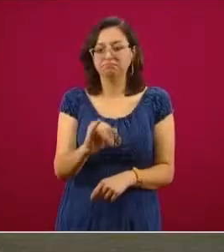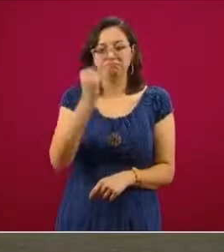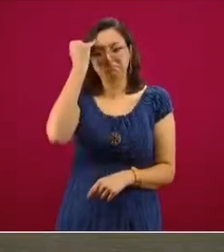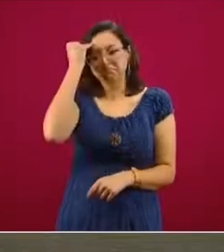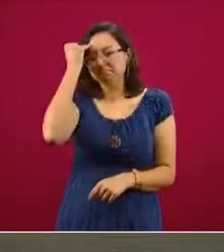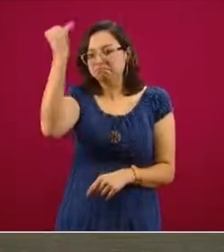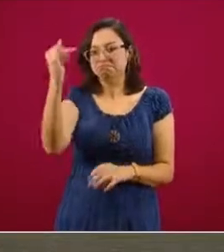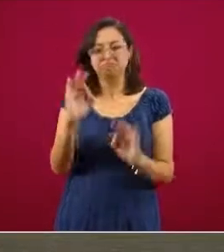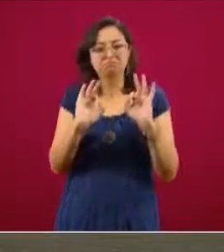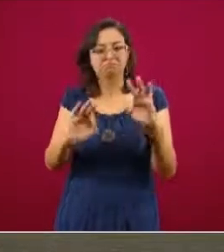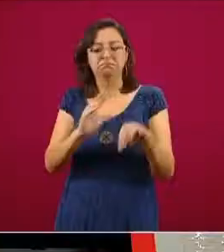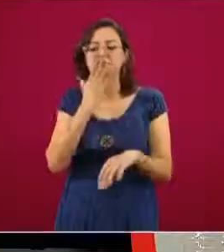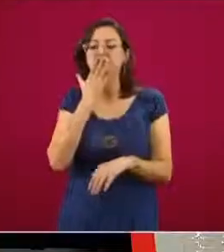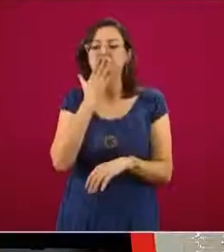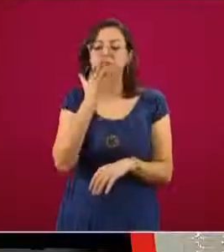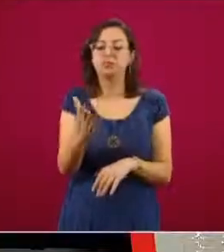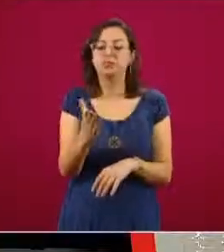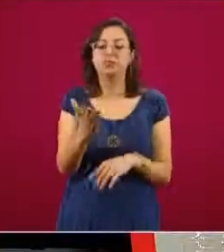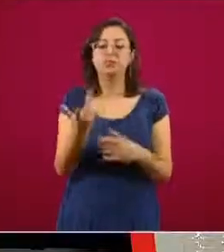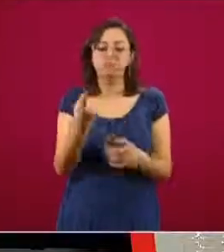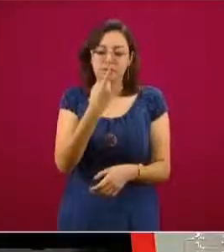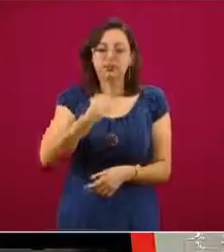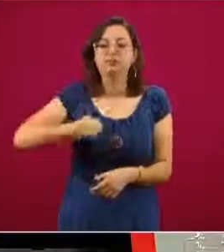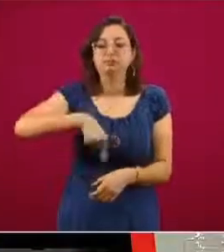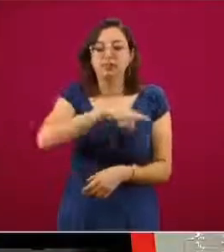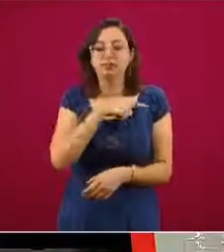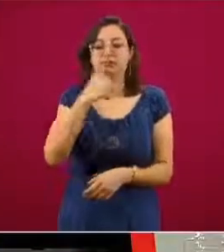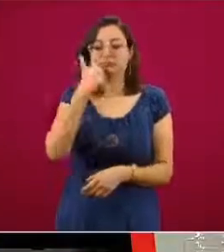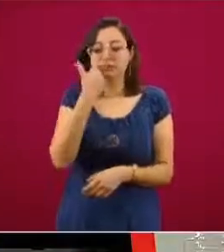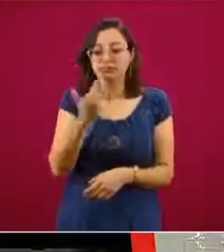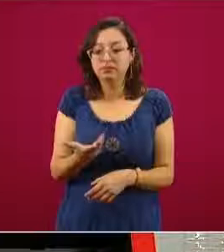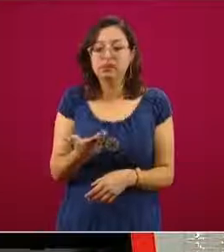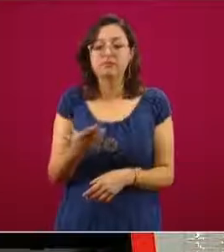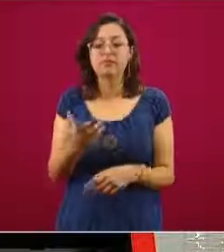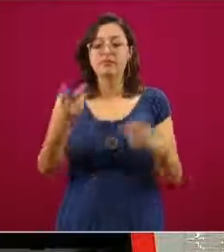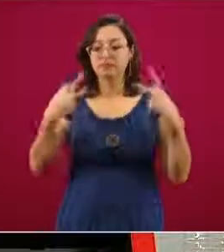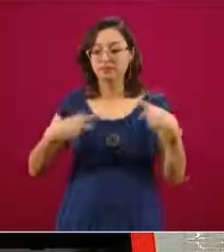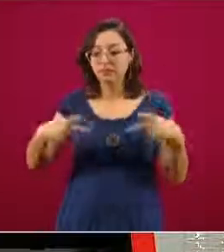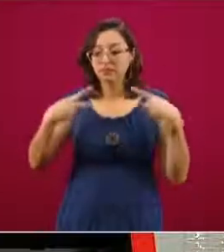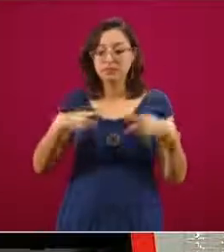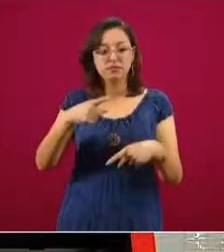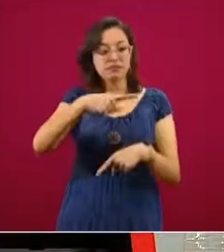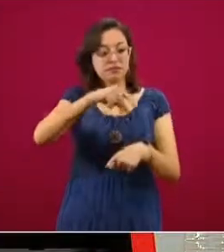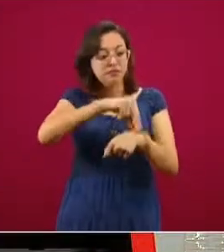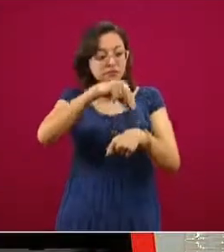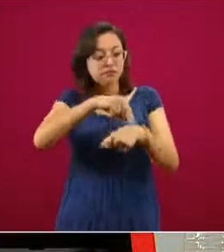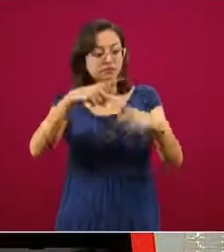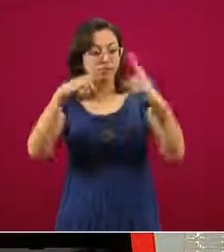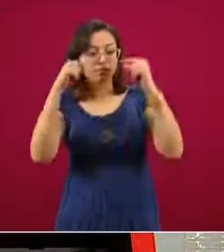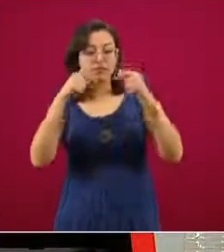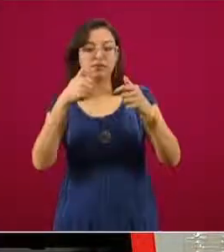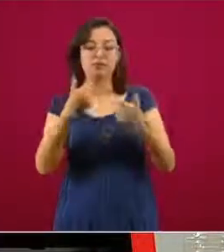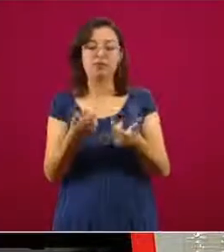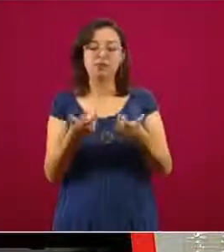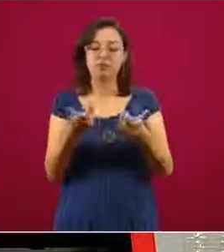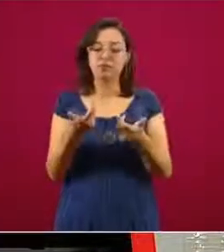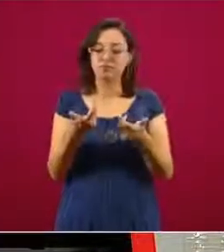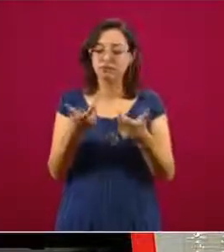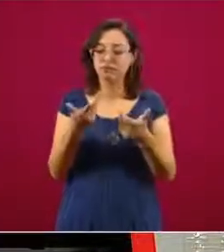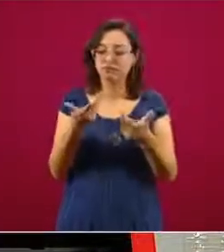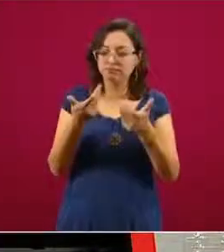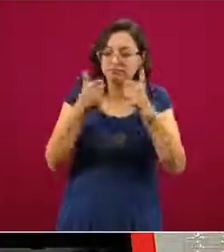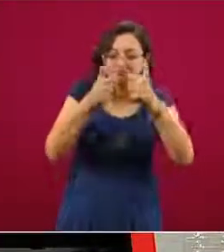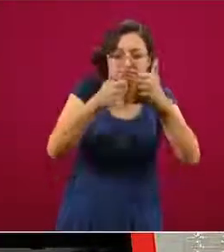comentar, porque nosotros queremos escuchar a nuestro personal, es lo más importante, y para evitar que se